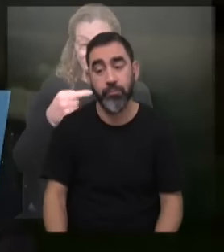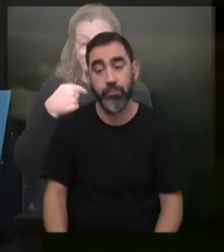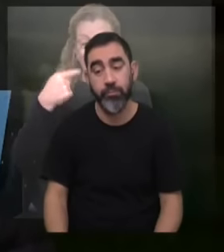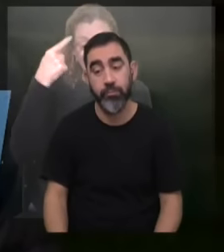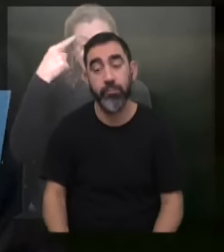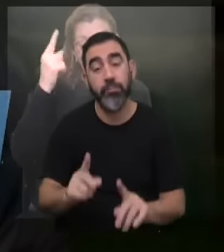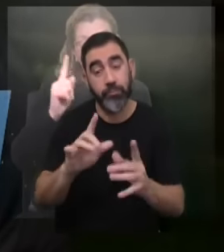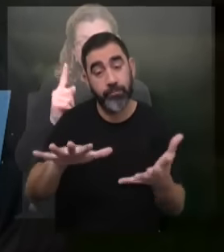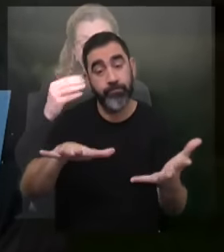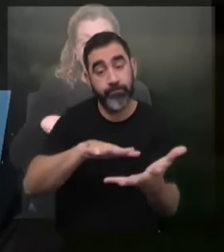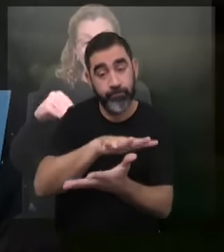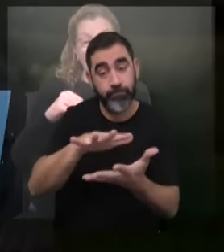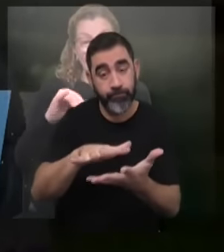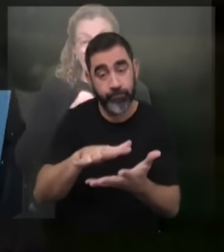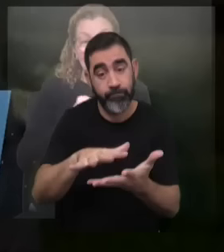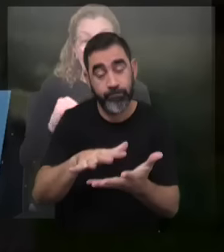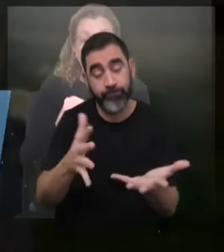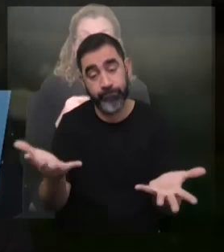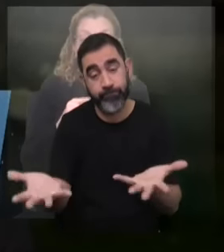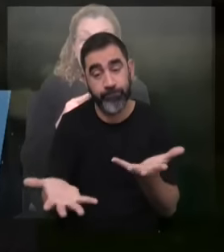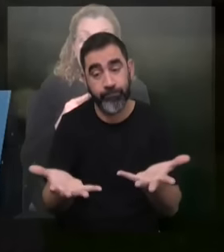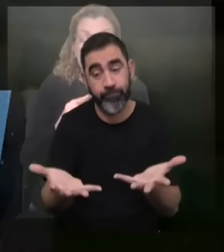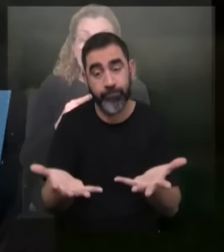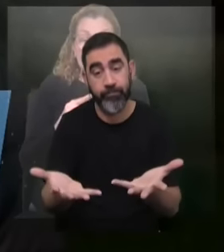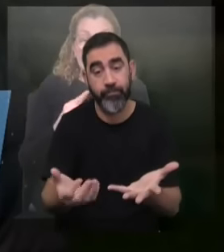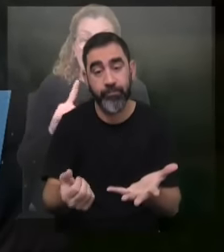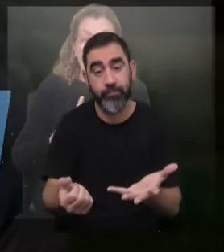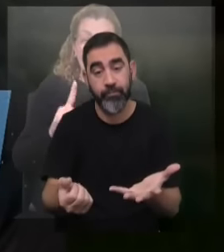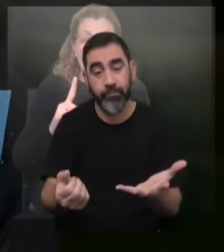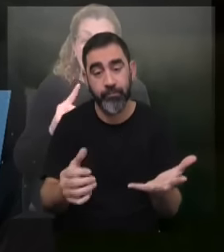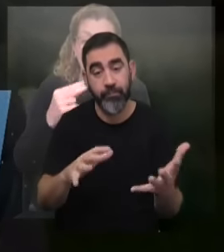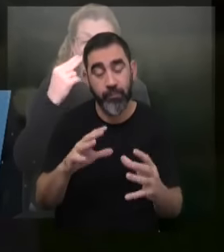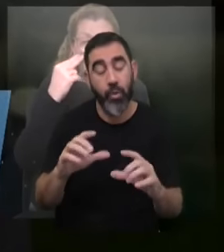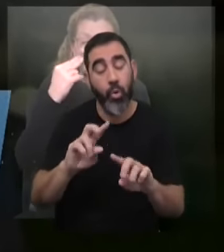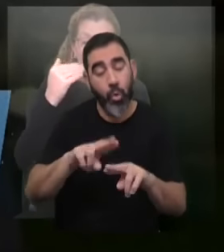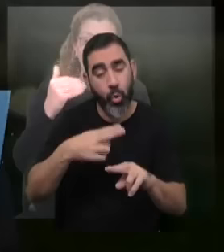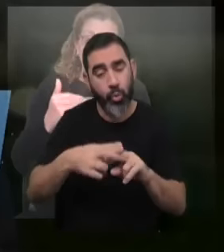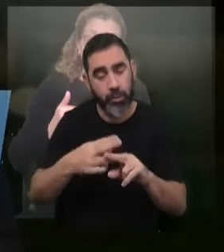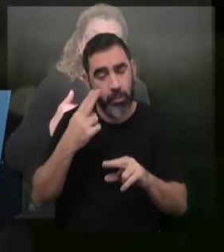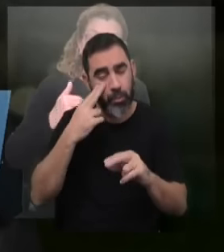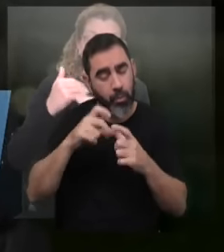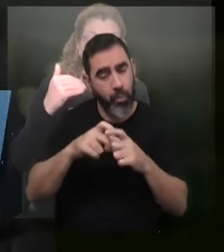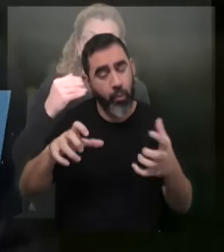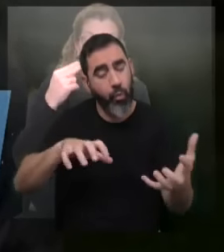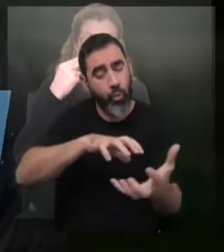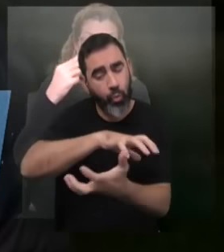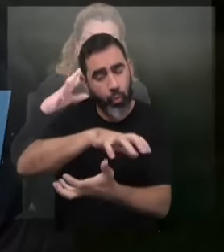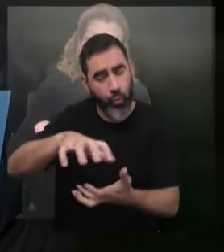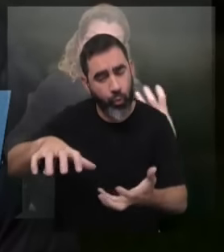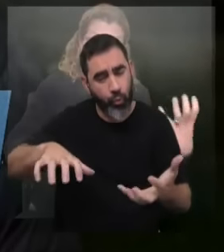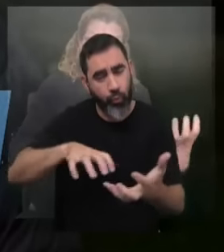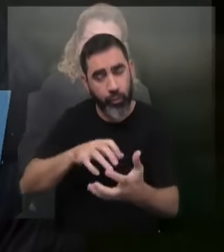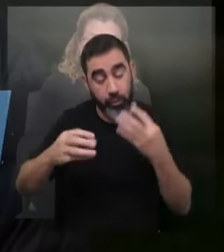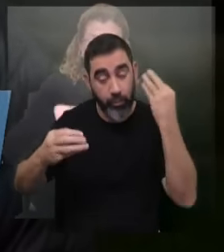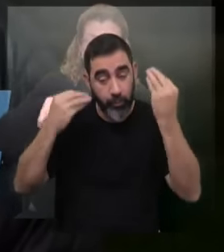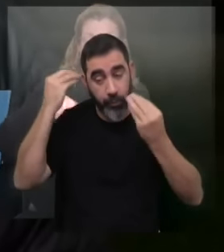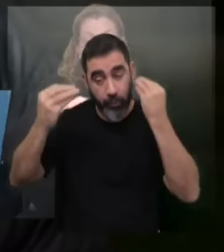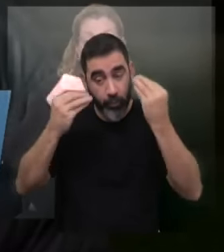que creo que termina por lo menos generando una escalada mayor a un conflicto que sin duda a todos nos